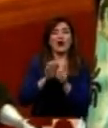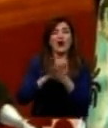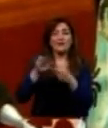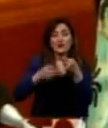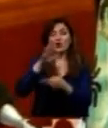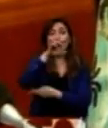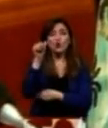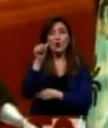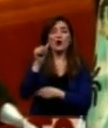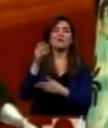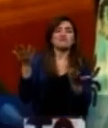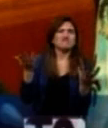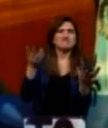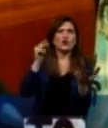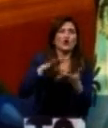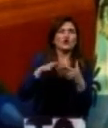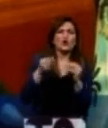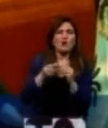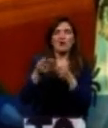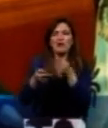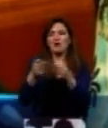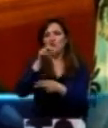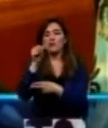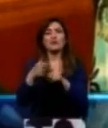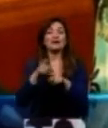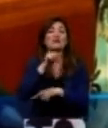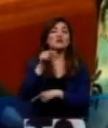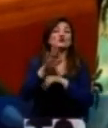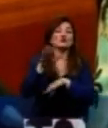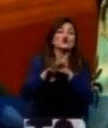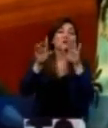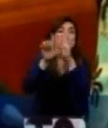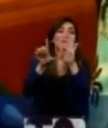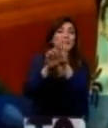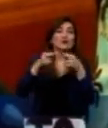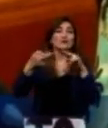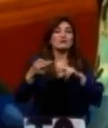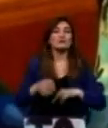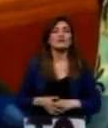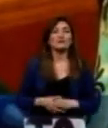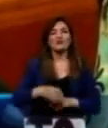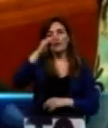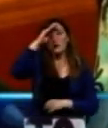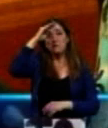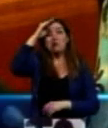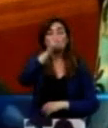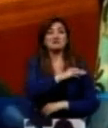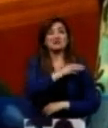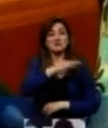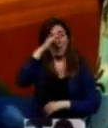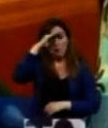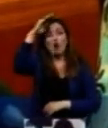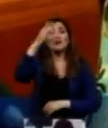Todos hablamos de las reformas legales que hacen falta, pero a mí me extraña que Fuerzas Armadas, Policía,